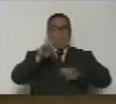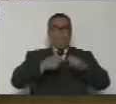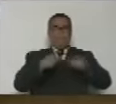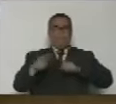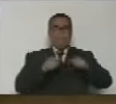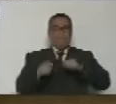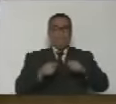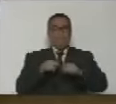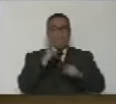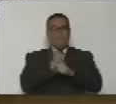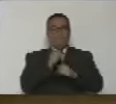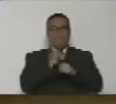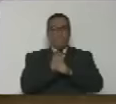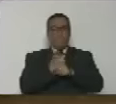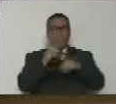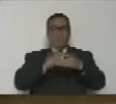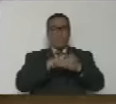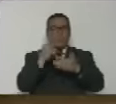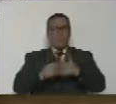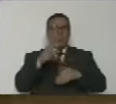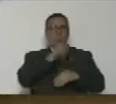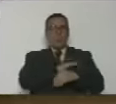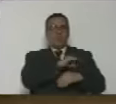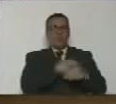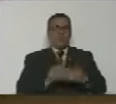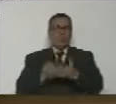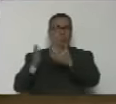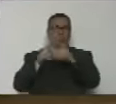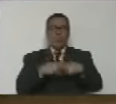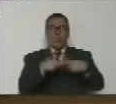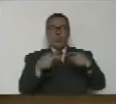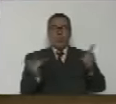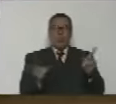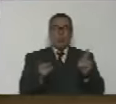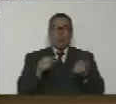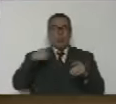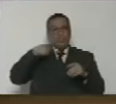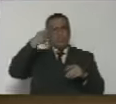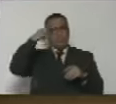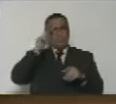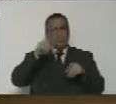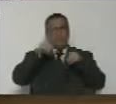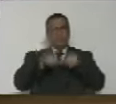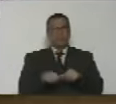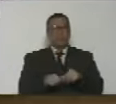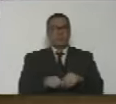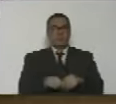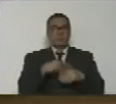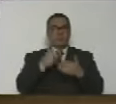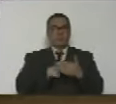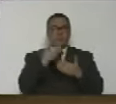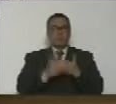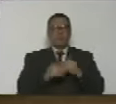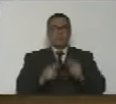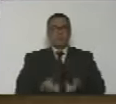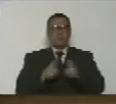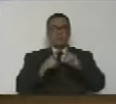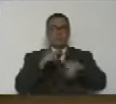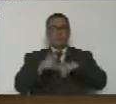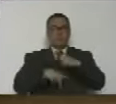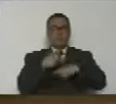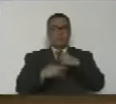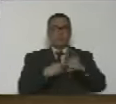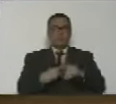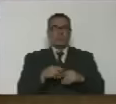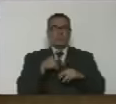control de las obras, programas sociales y servicios públicos, con el propósito de materializar los proyectos que permitan el desarrollo de